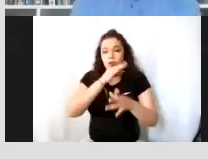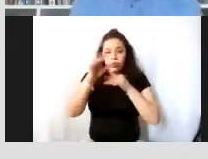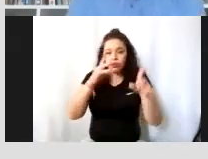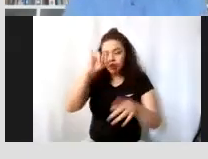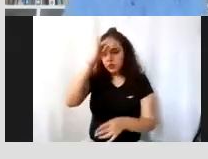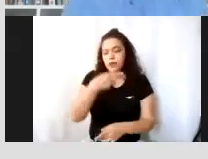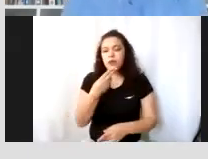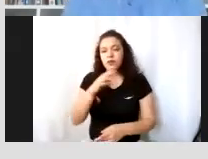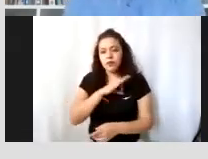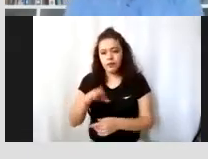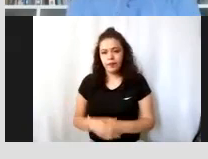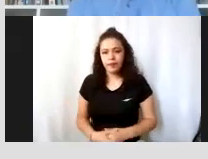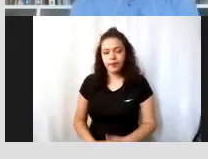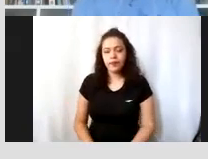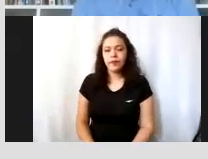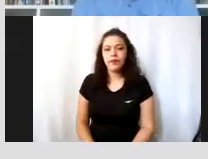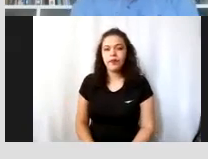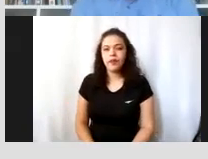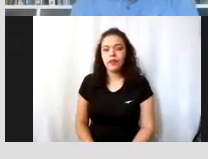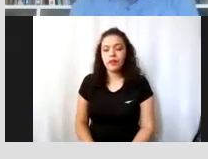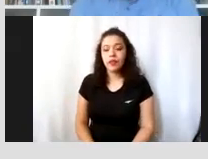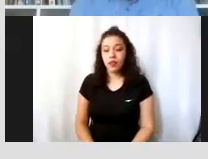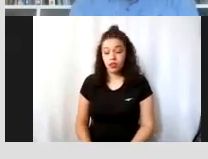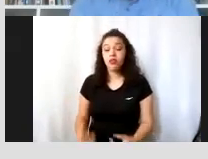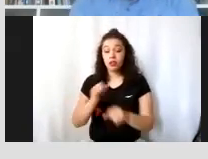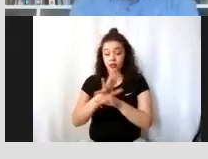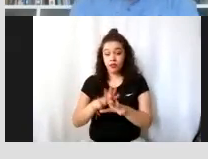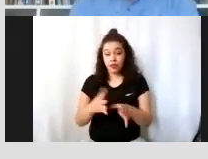Bien. Como sí recaban datos sensibles,